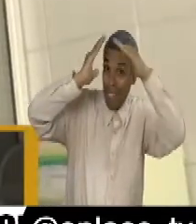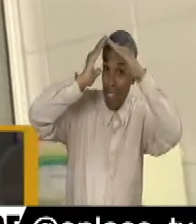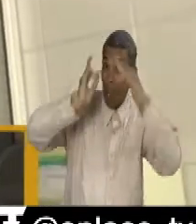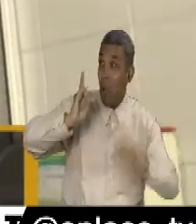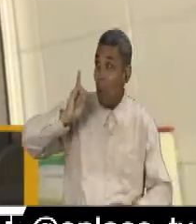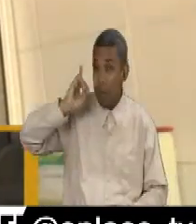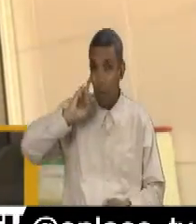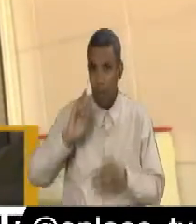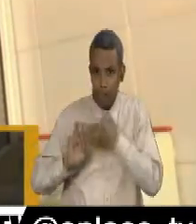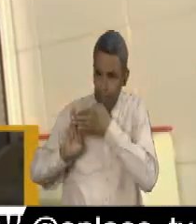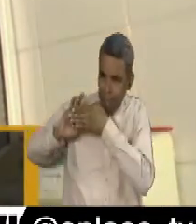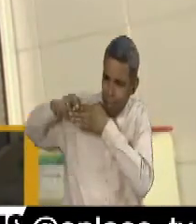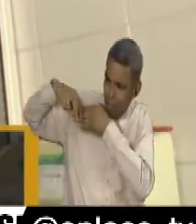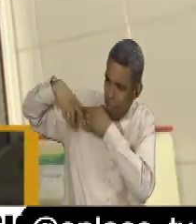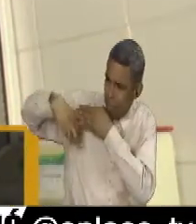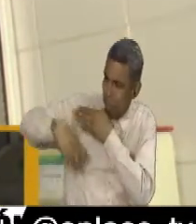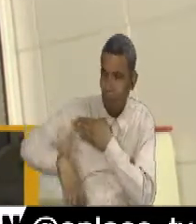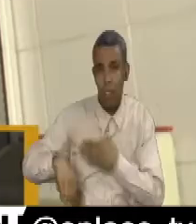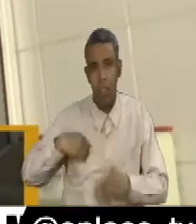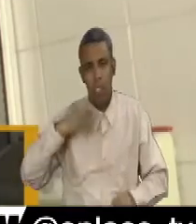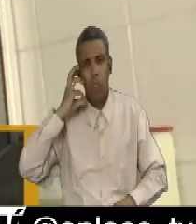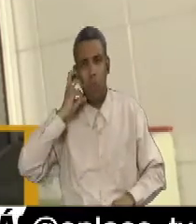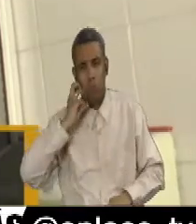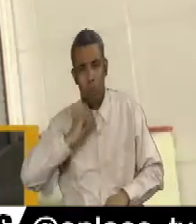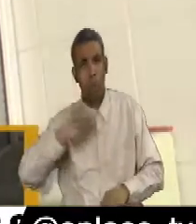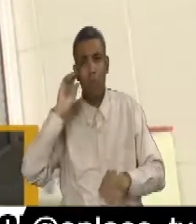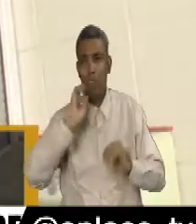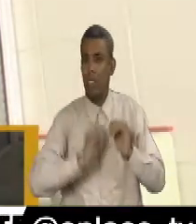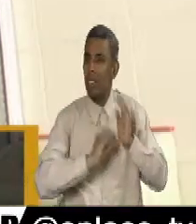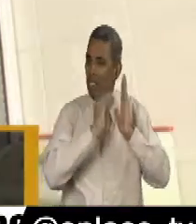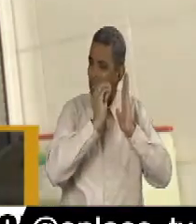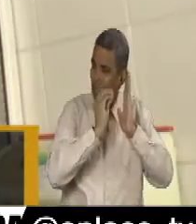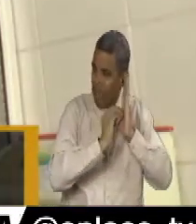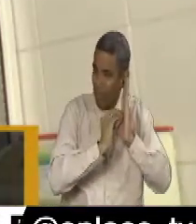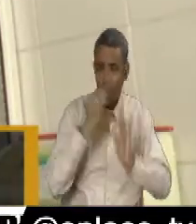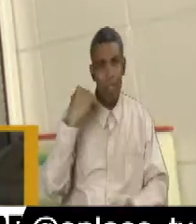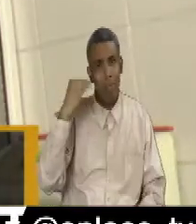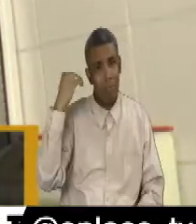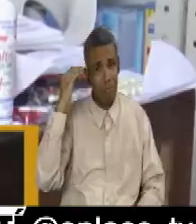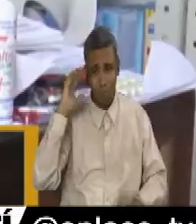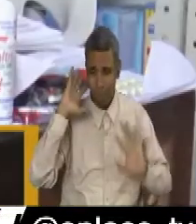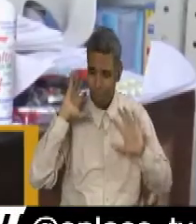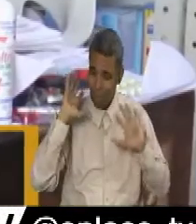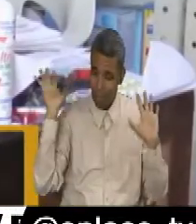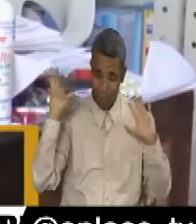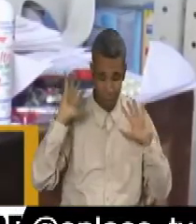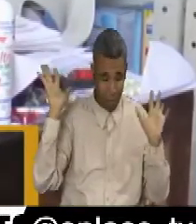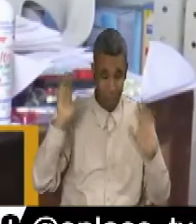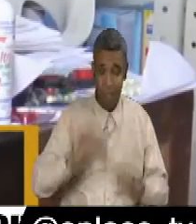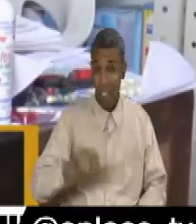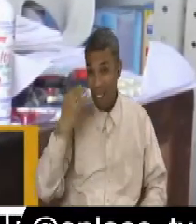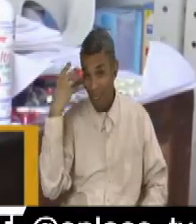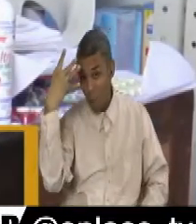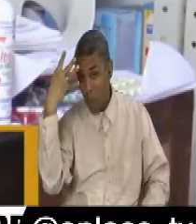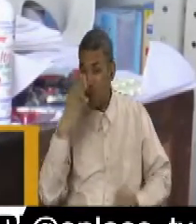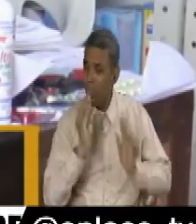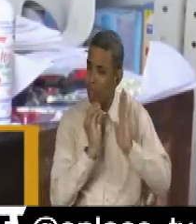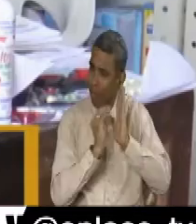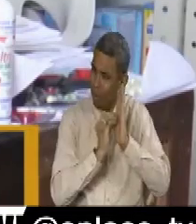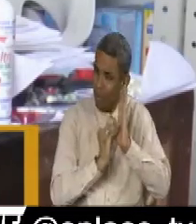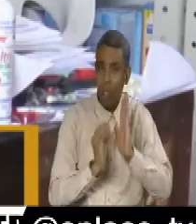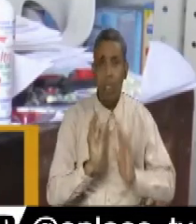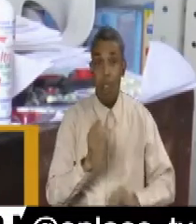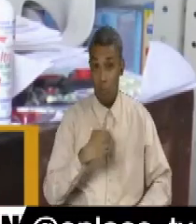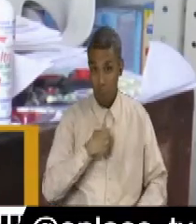día en la heladería, en la droguería, se vienen metiendo cada y todos los meses. Ya he llevado a las autoridades videos